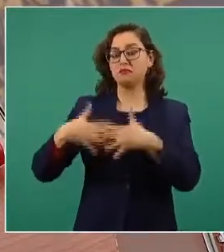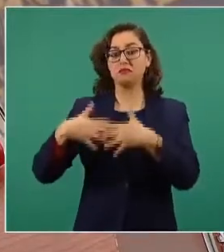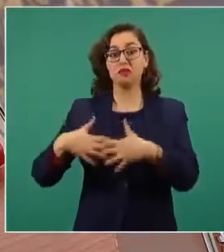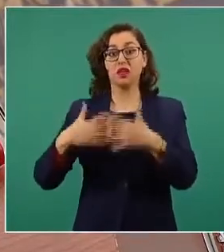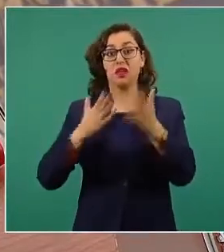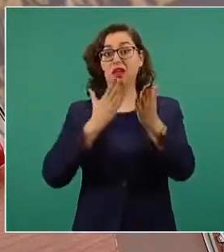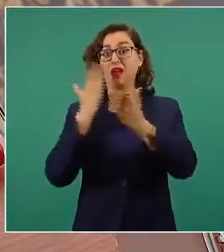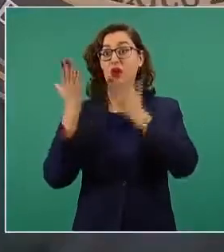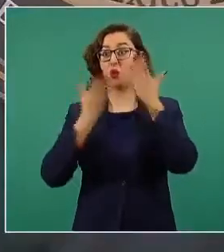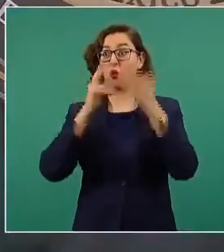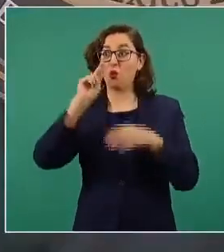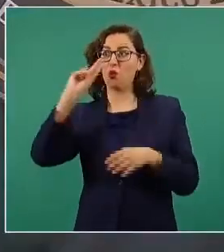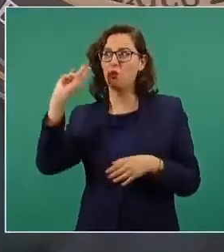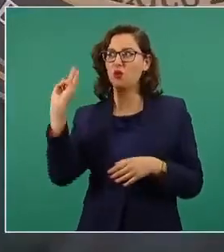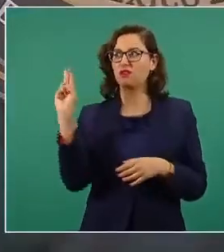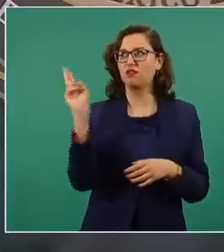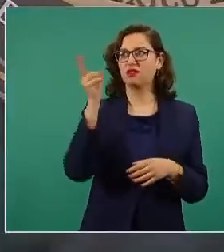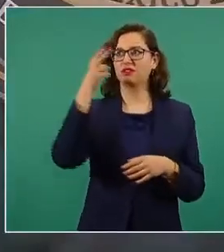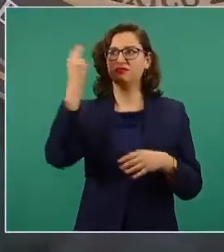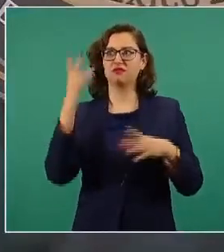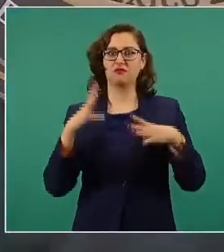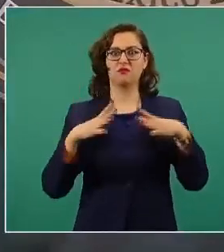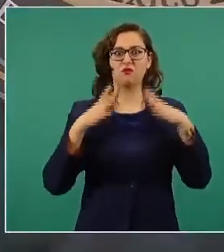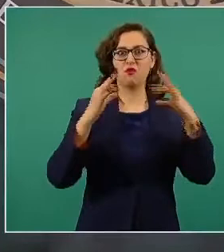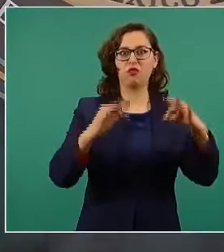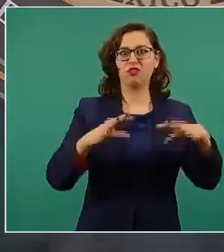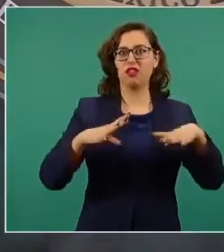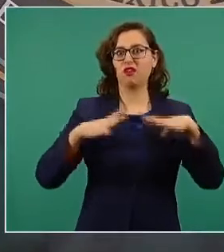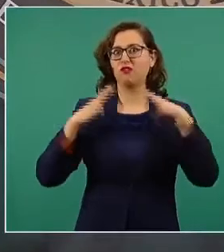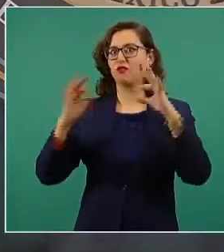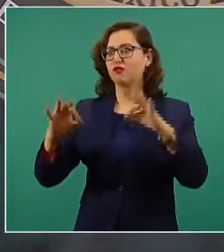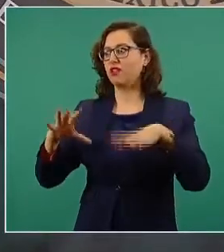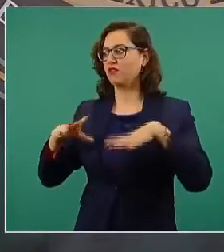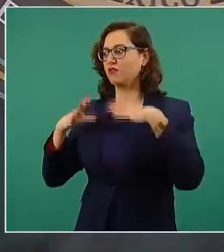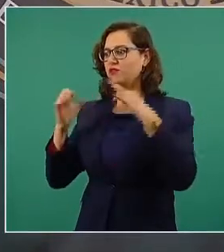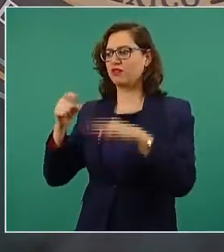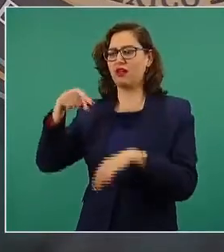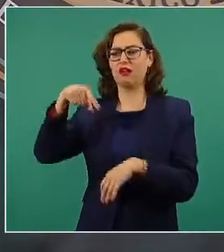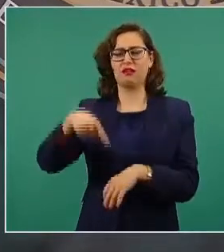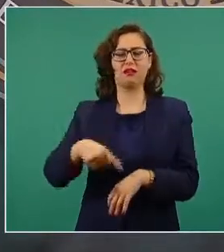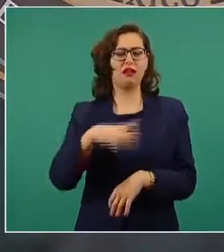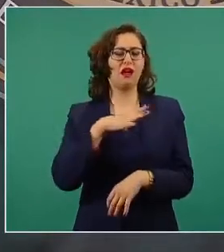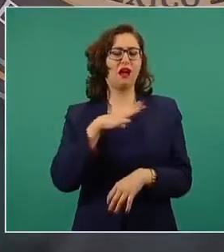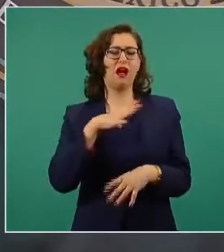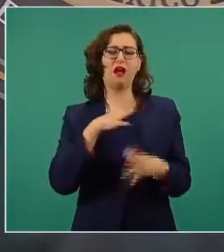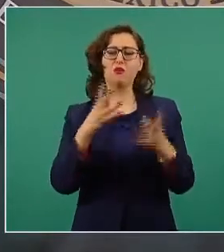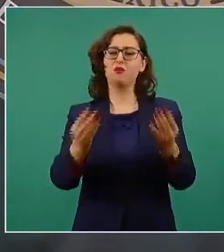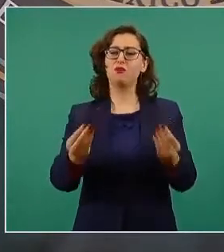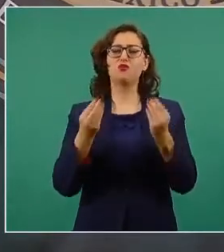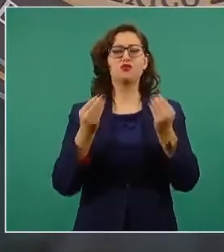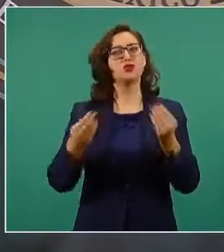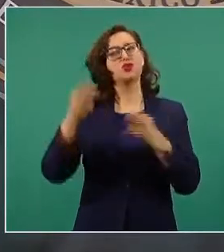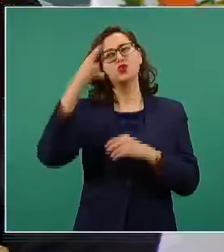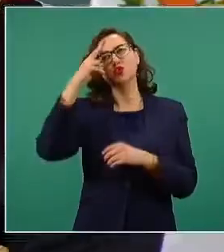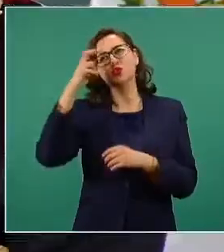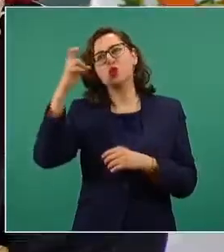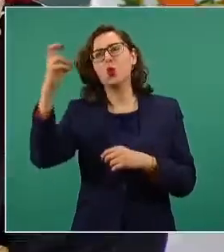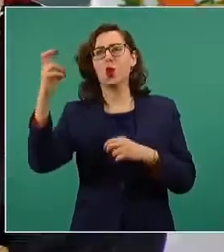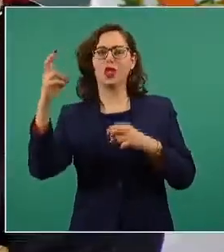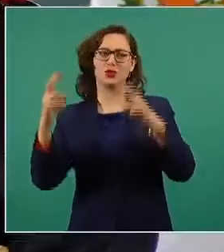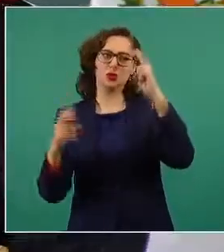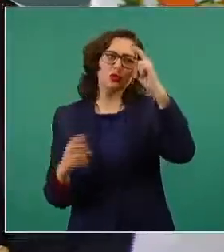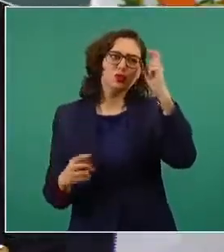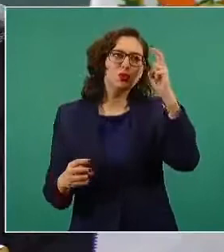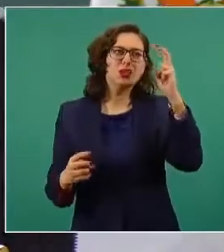país. La ciudad era una inmensa fábrica de sueños y esos sueños se reflejaron en